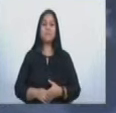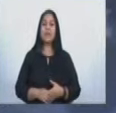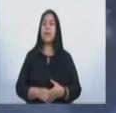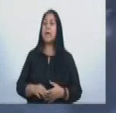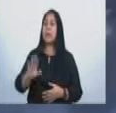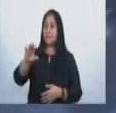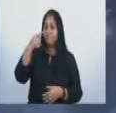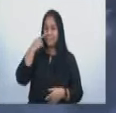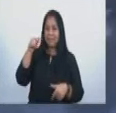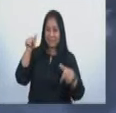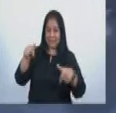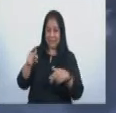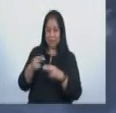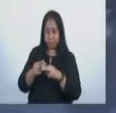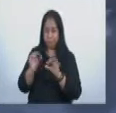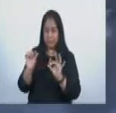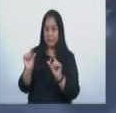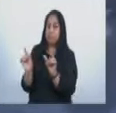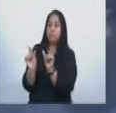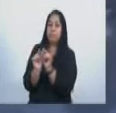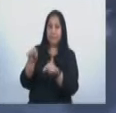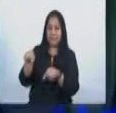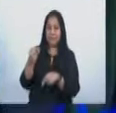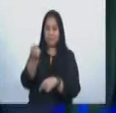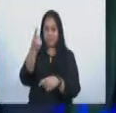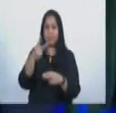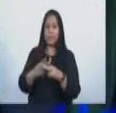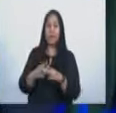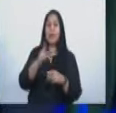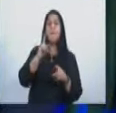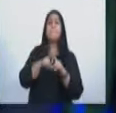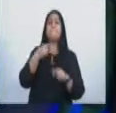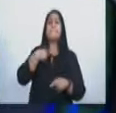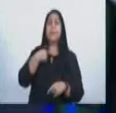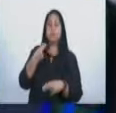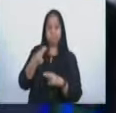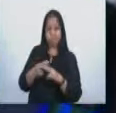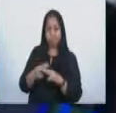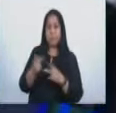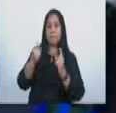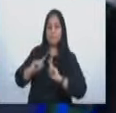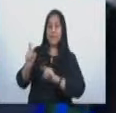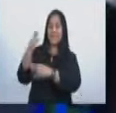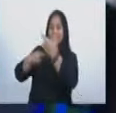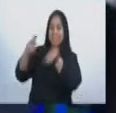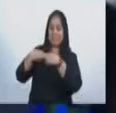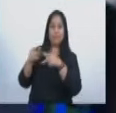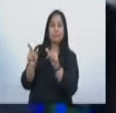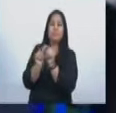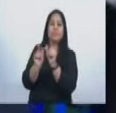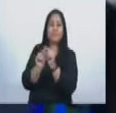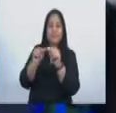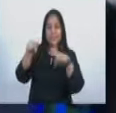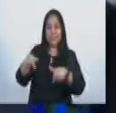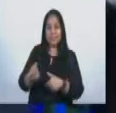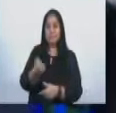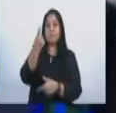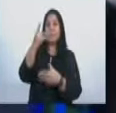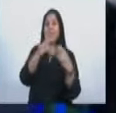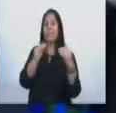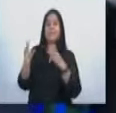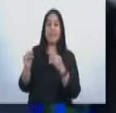terminamos en este momento nuestro primer segmento nos vamos a una pausa pero volvemos en breve con este primer